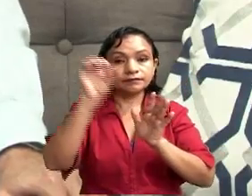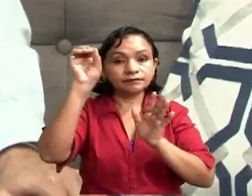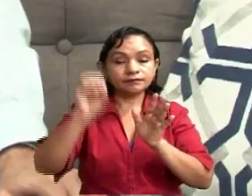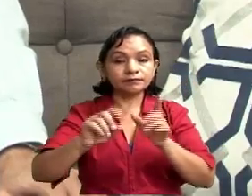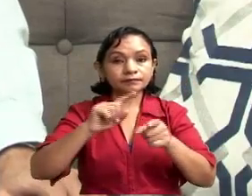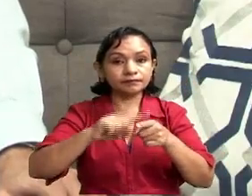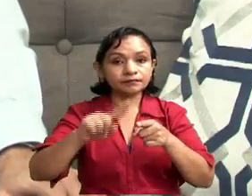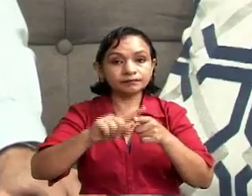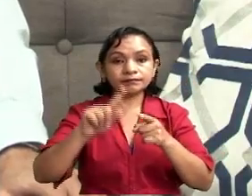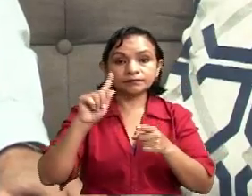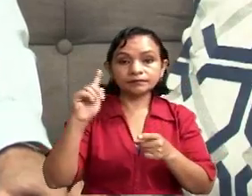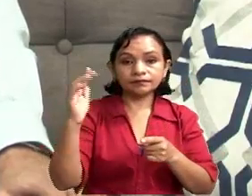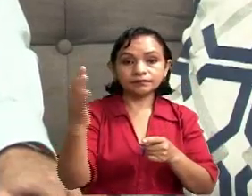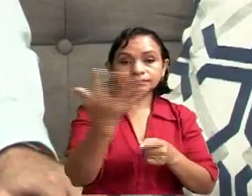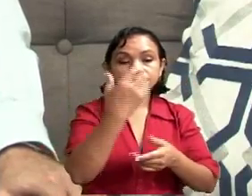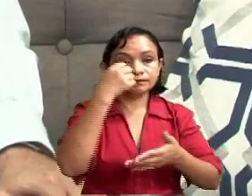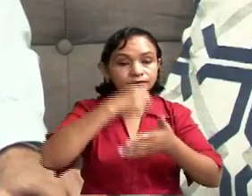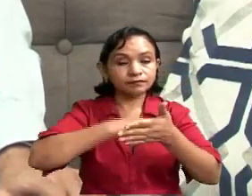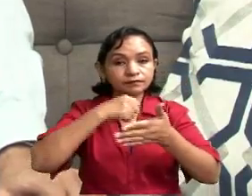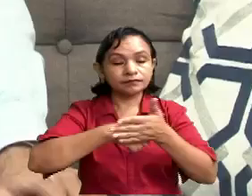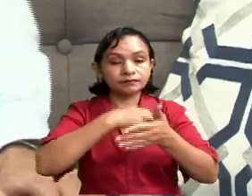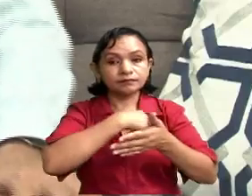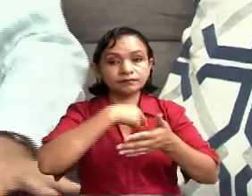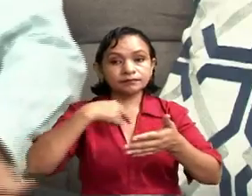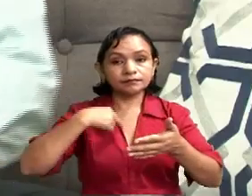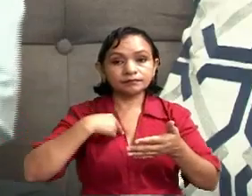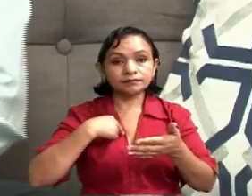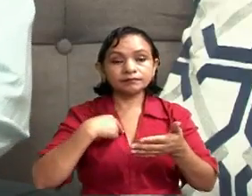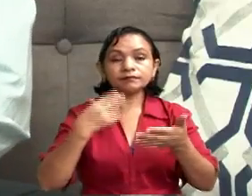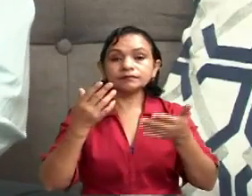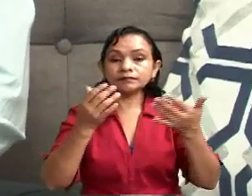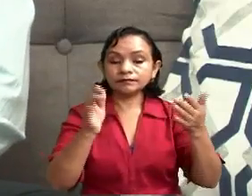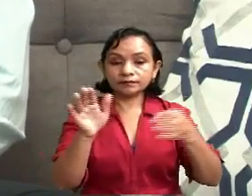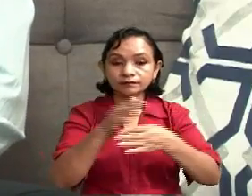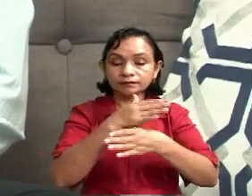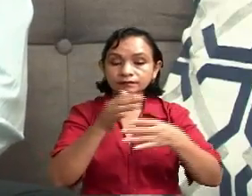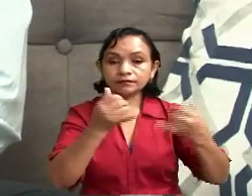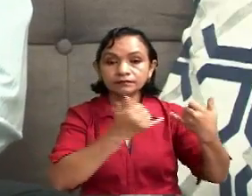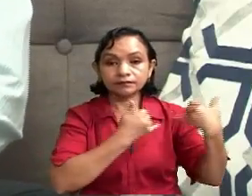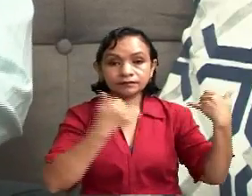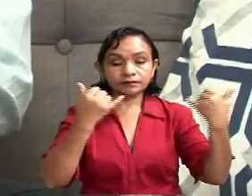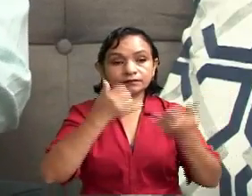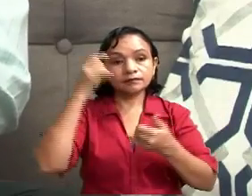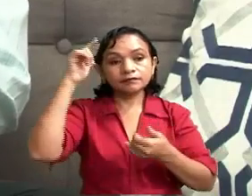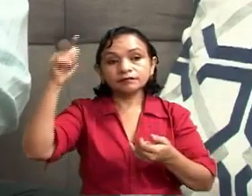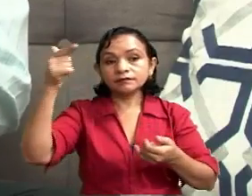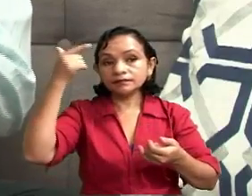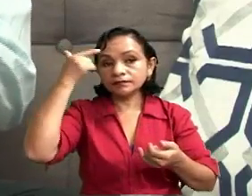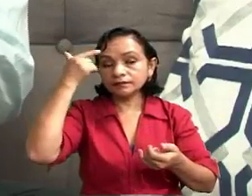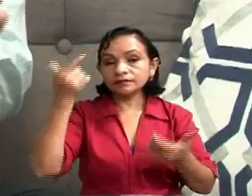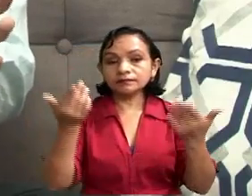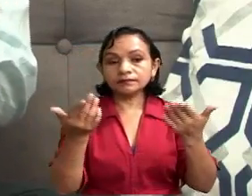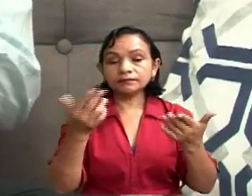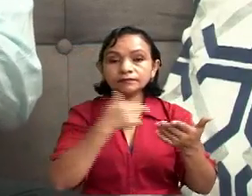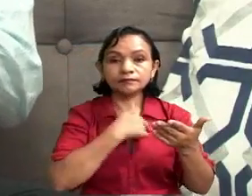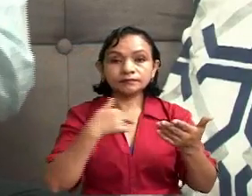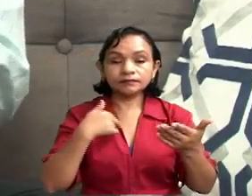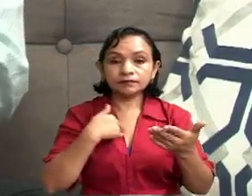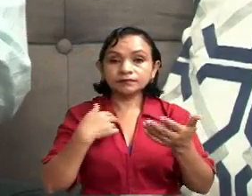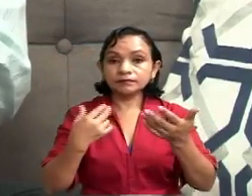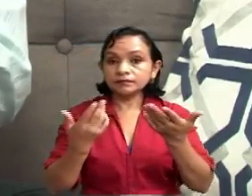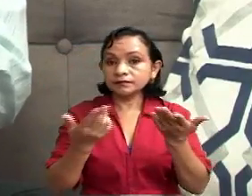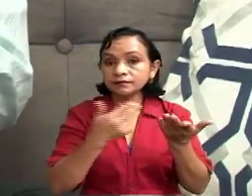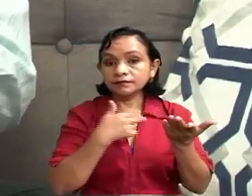tributaria, y todos los esfuerzos que han venido realizando las instituciones del Estado para enfrentar, para